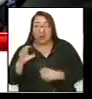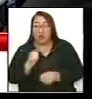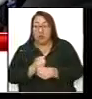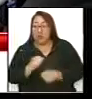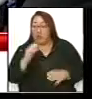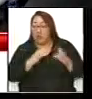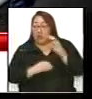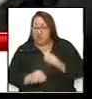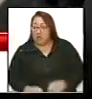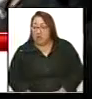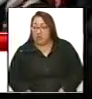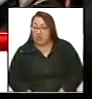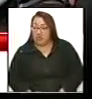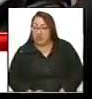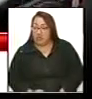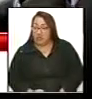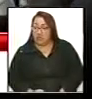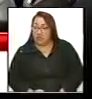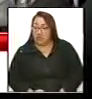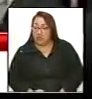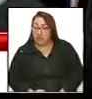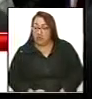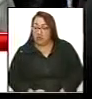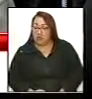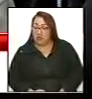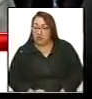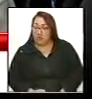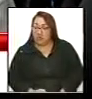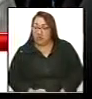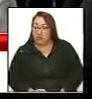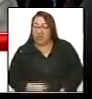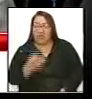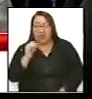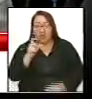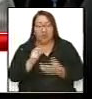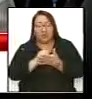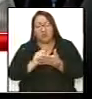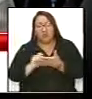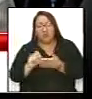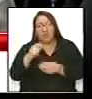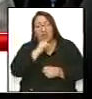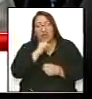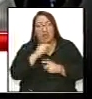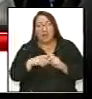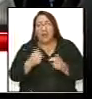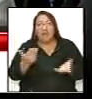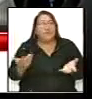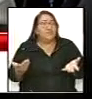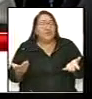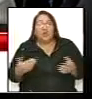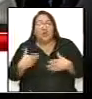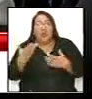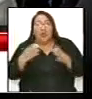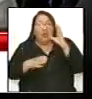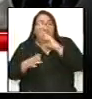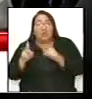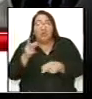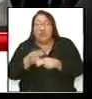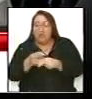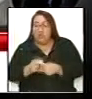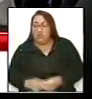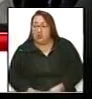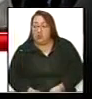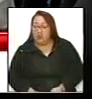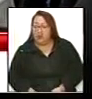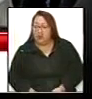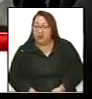buscar el seudónimo de un compositor, se ubicaba, pero no lo podíamos encontrar con su nombre.